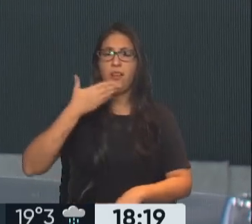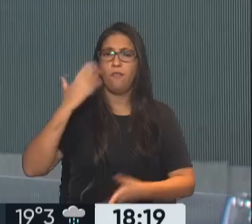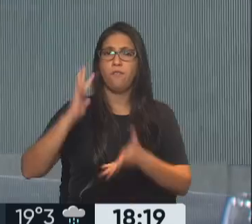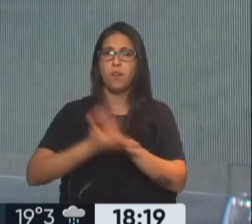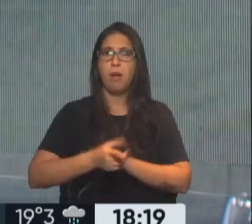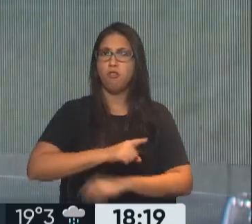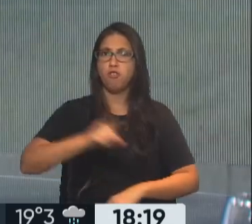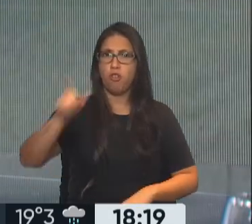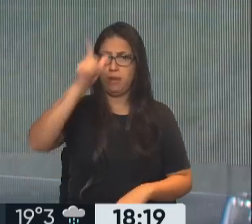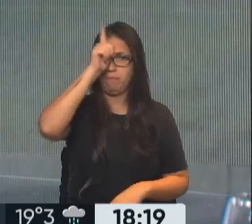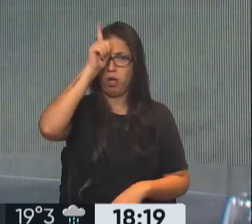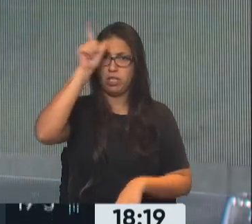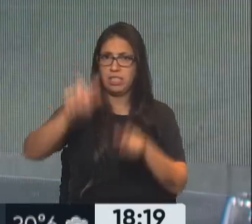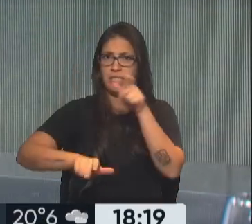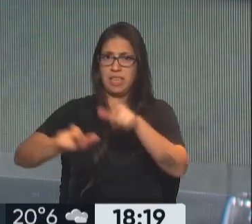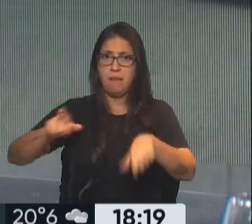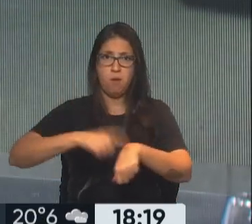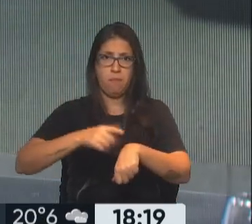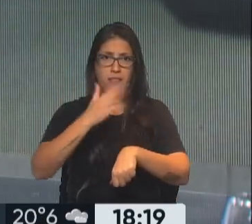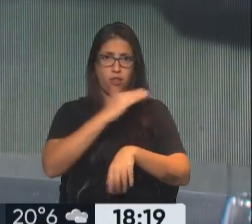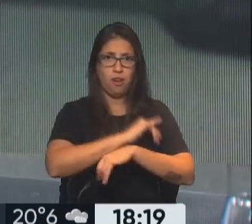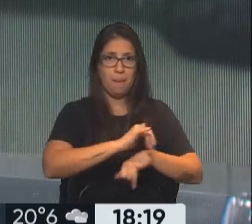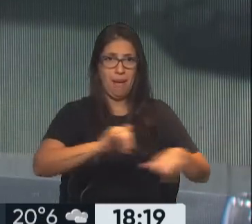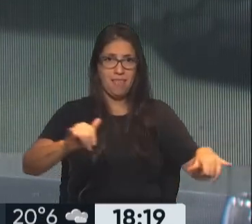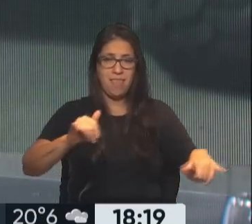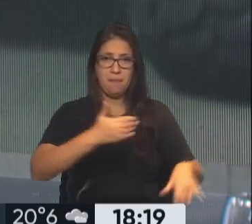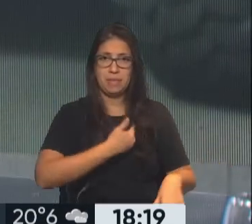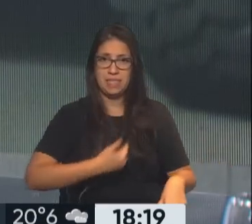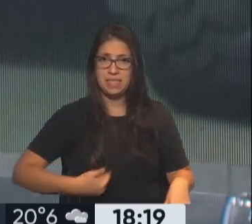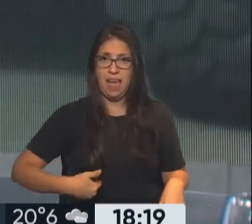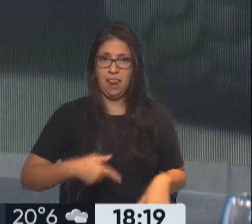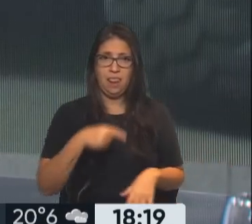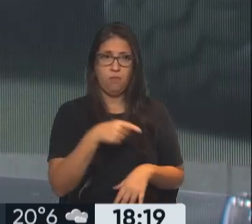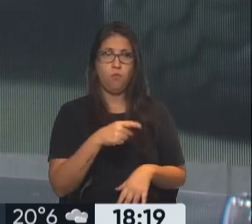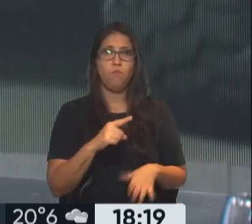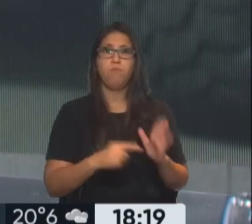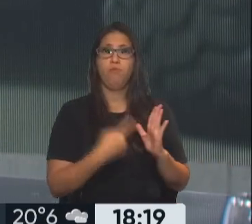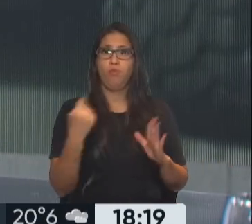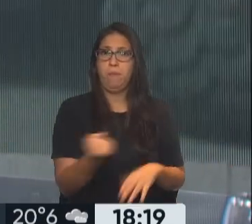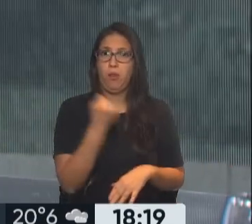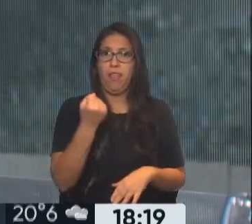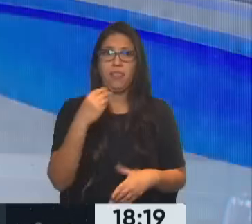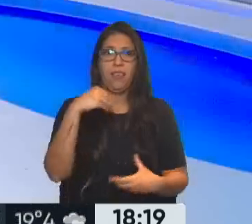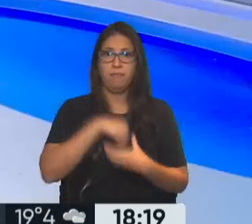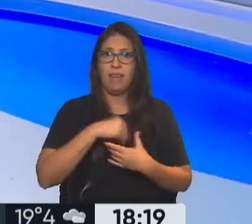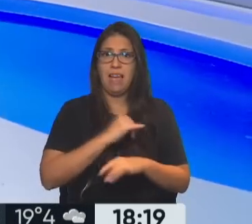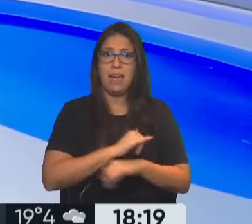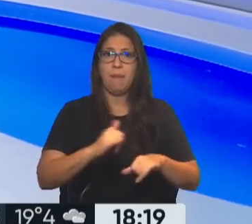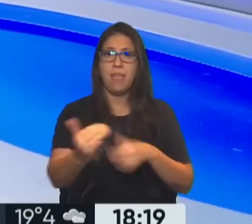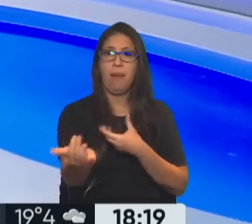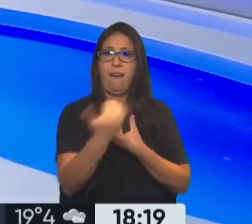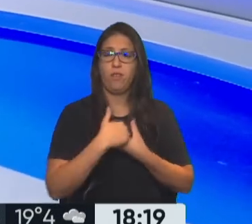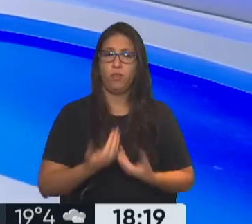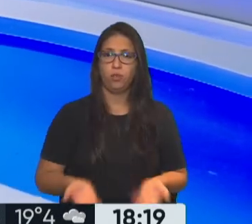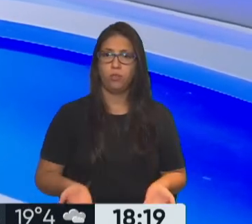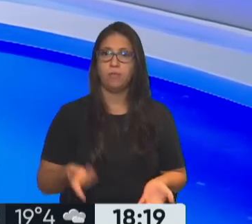contra los carabineros, pero inclusive en plena campaña presidencial. Fue uno de sus ejes, podríamos decir, centrales de campaña. De hecho, hablaba